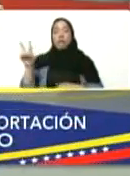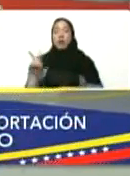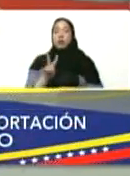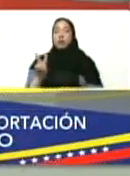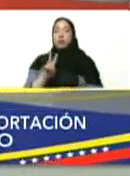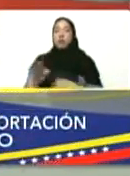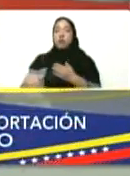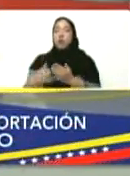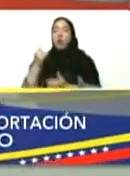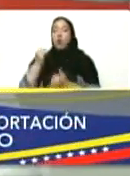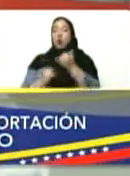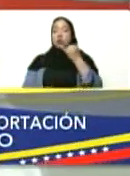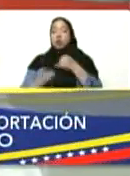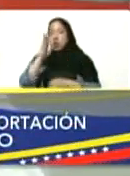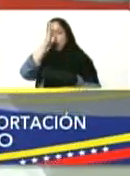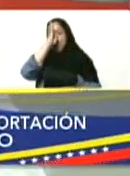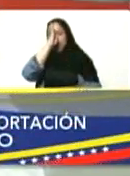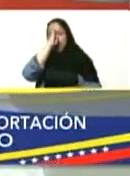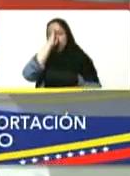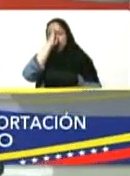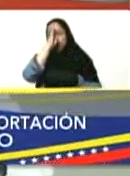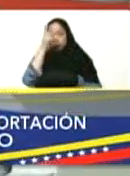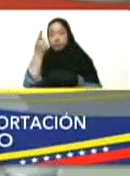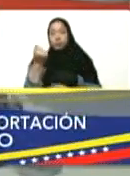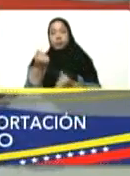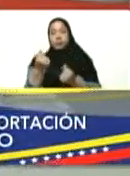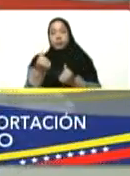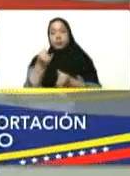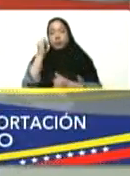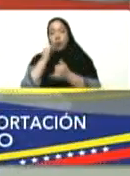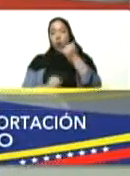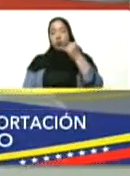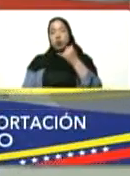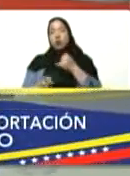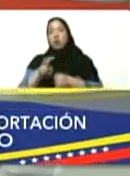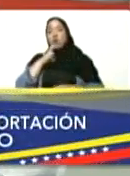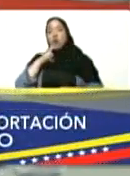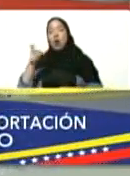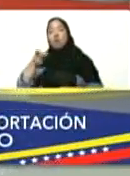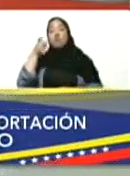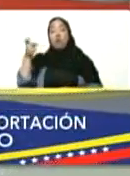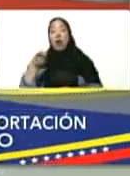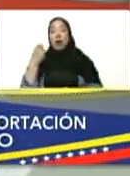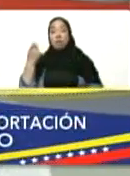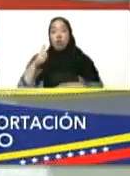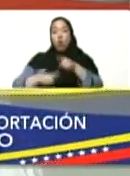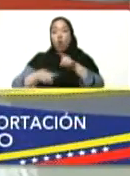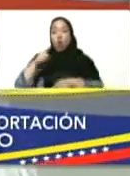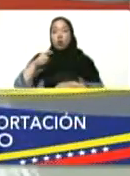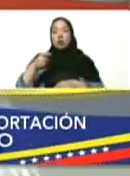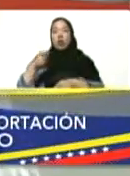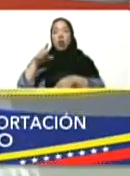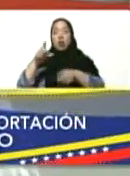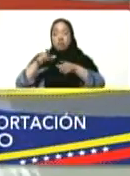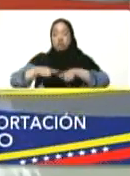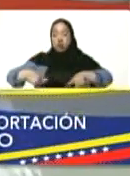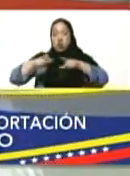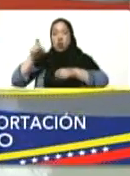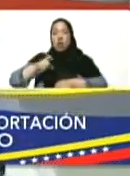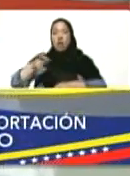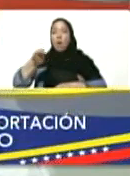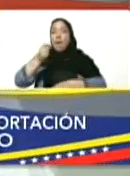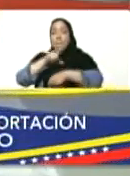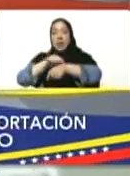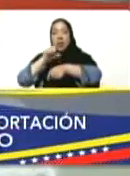hasta la última cuenta bancaria, hasta el último repuesto que buscamos para un aparato médico.